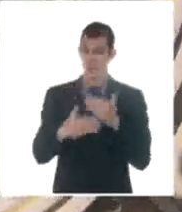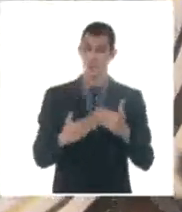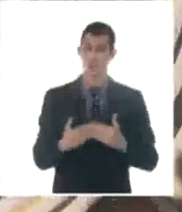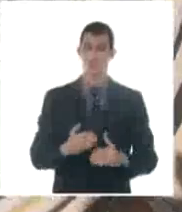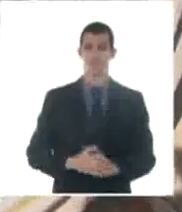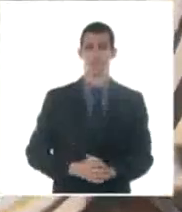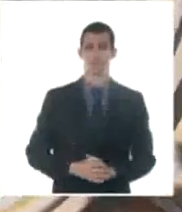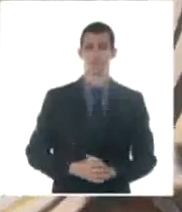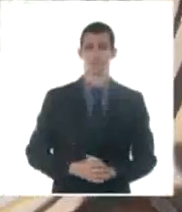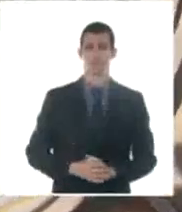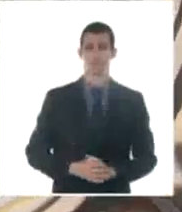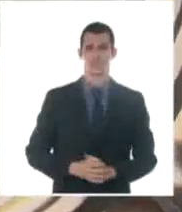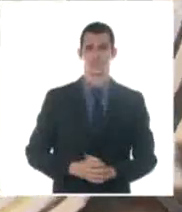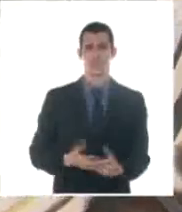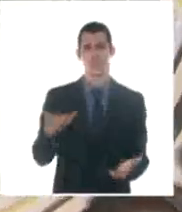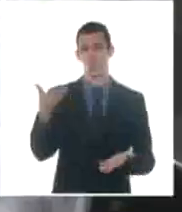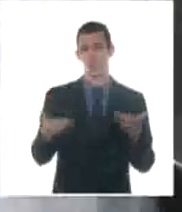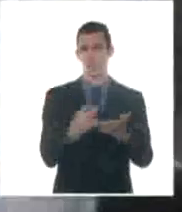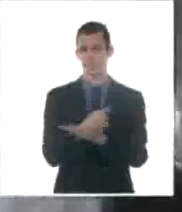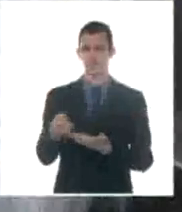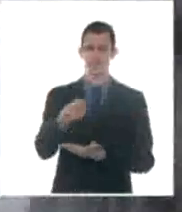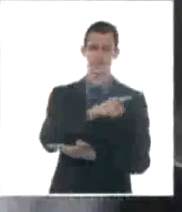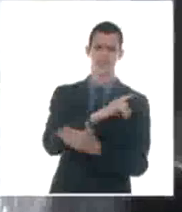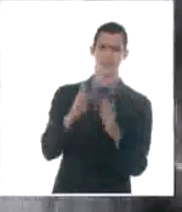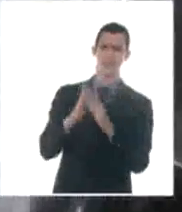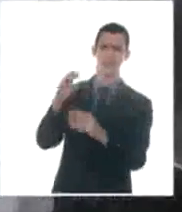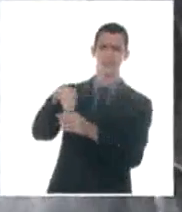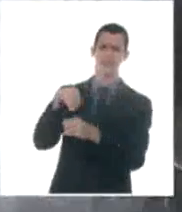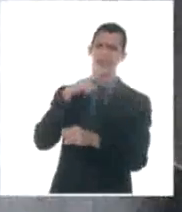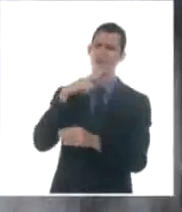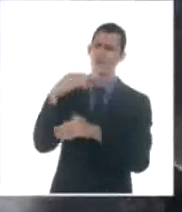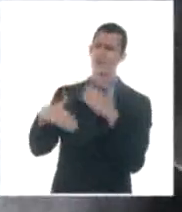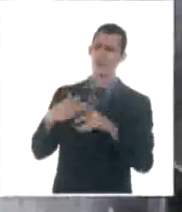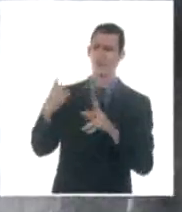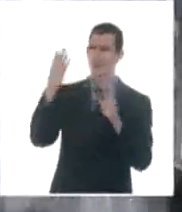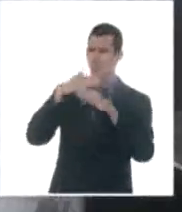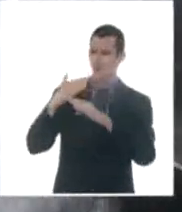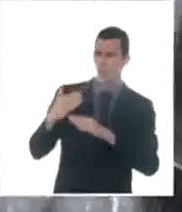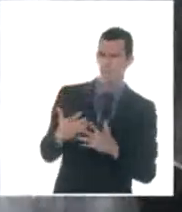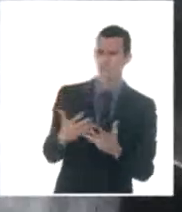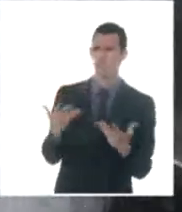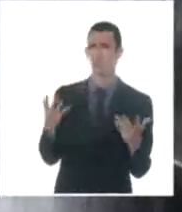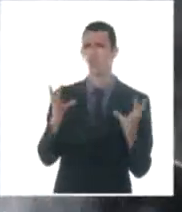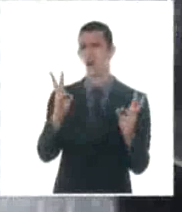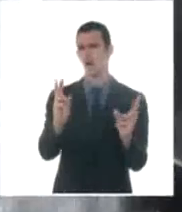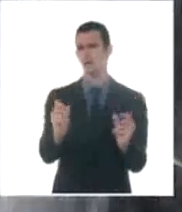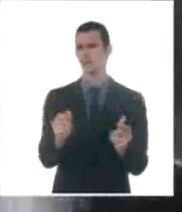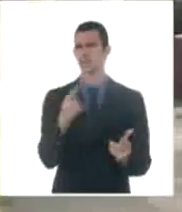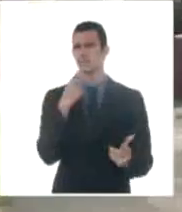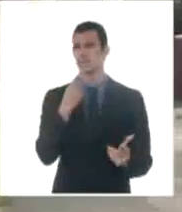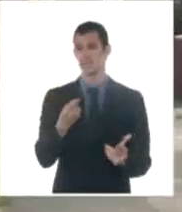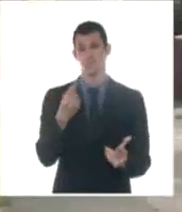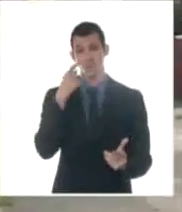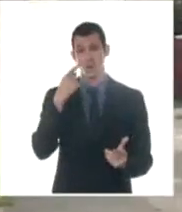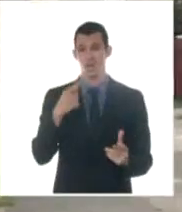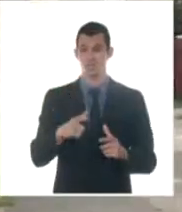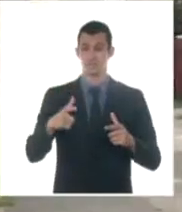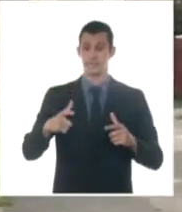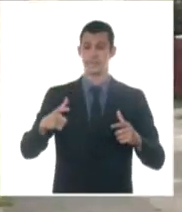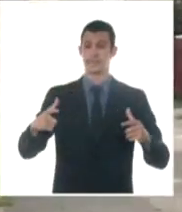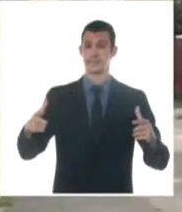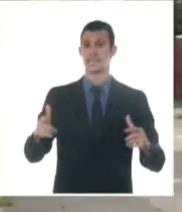cifras con las de la semana anterior, el número de población afectada a nivel nacional crece en más